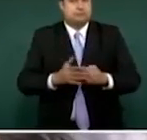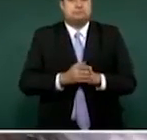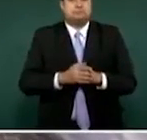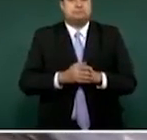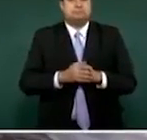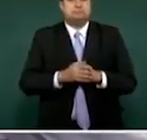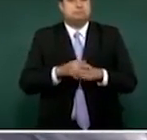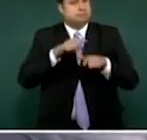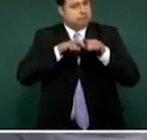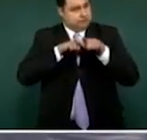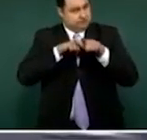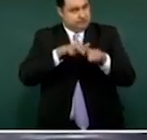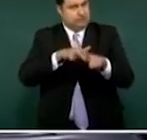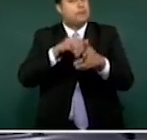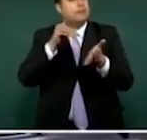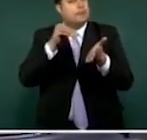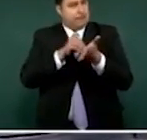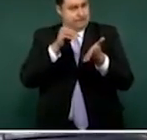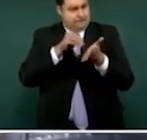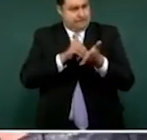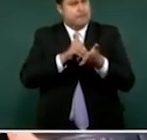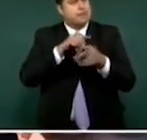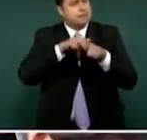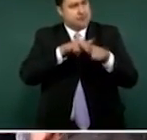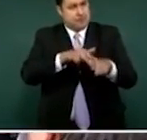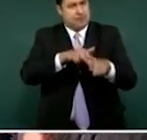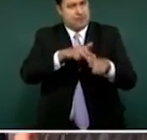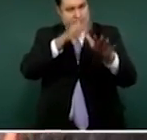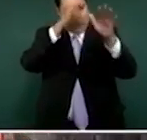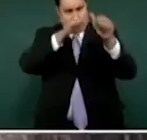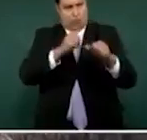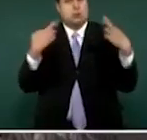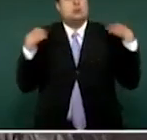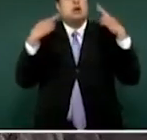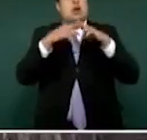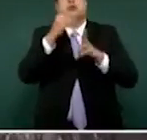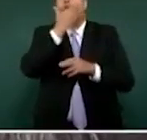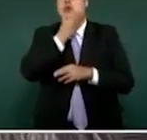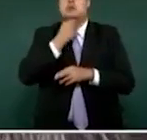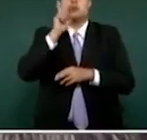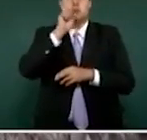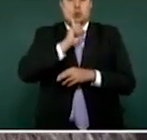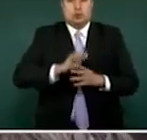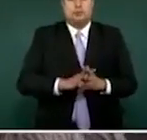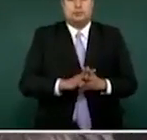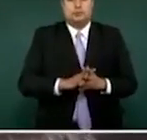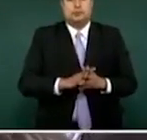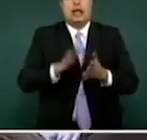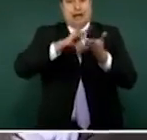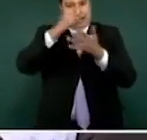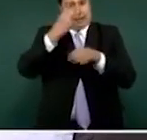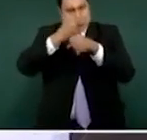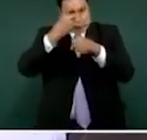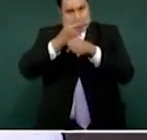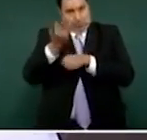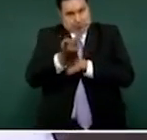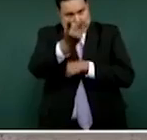seguir manteniendo una muy buena relación con maestras y maestros. Sí, gracias. La segunda